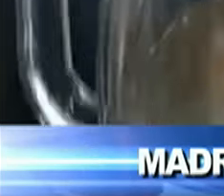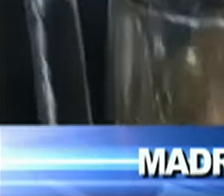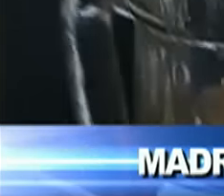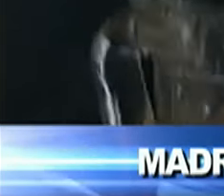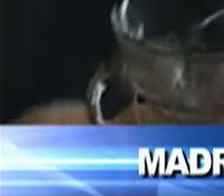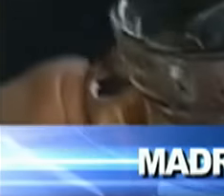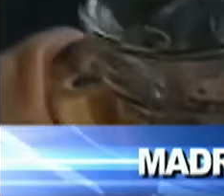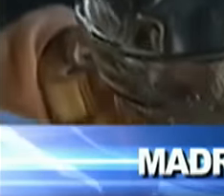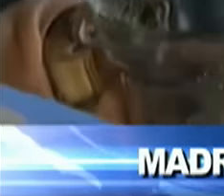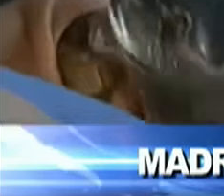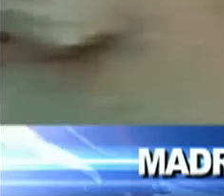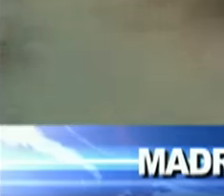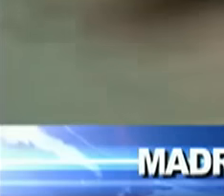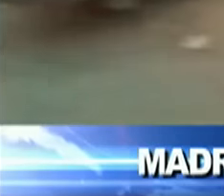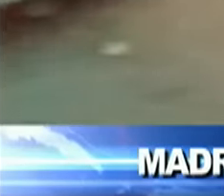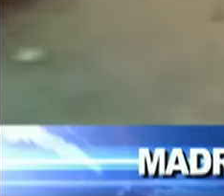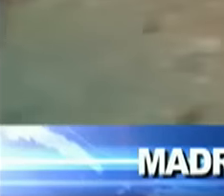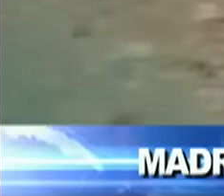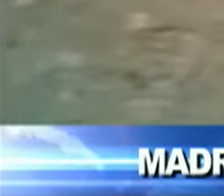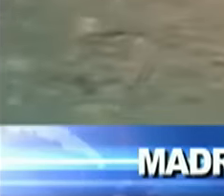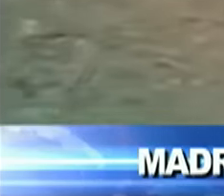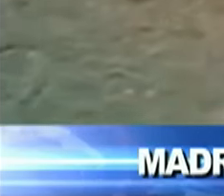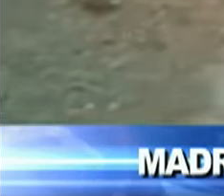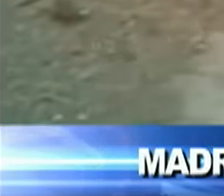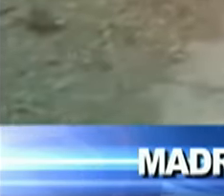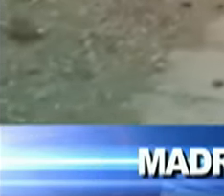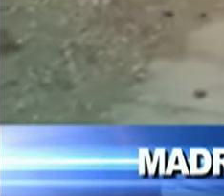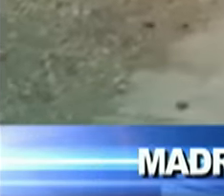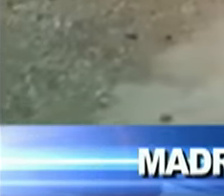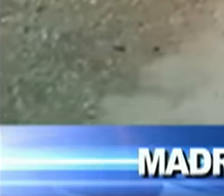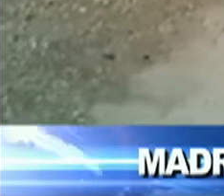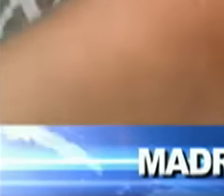solicita que una institución les ayude a superar su adicción.